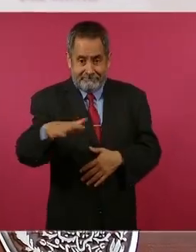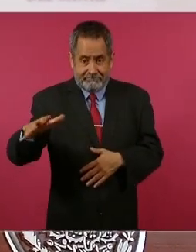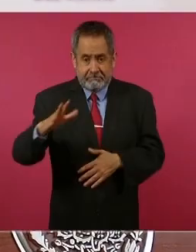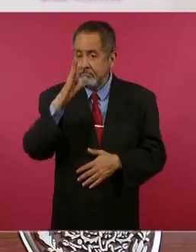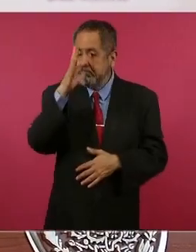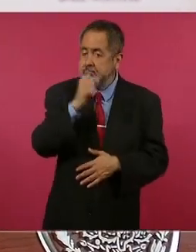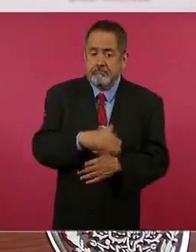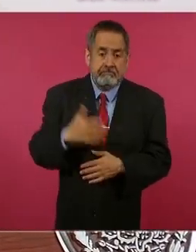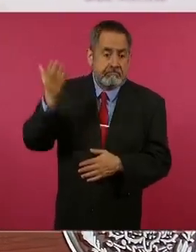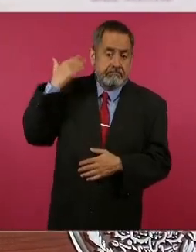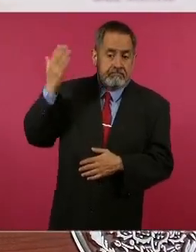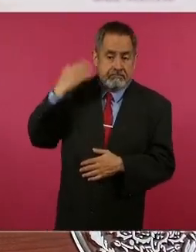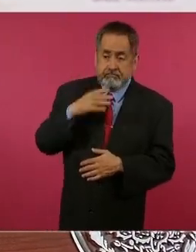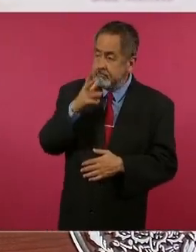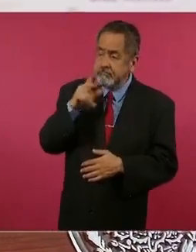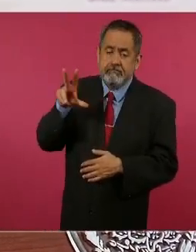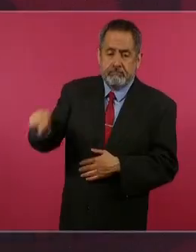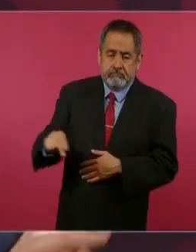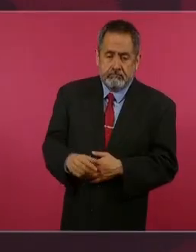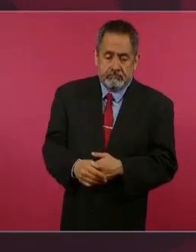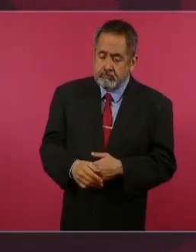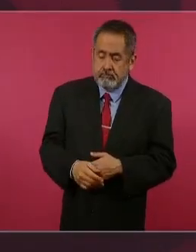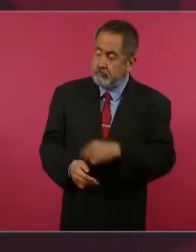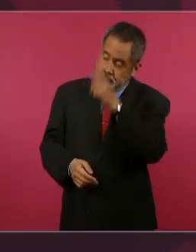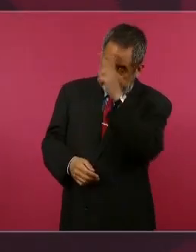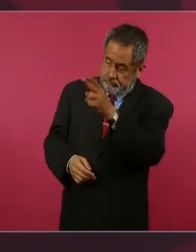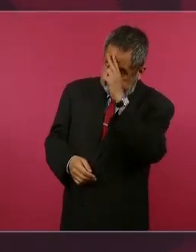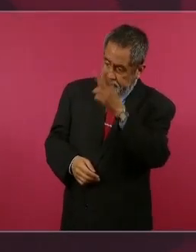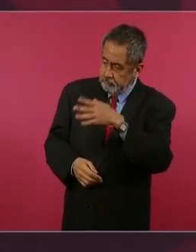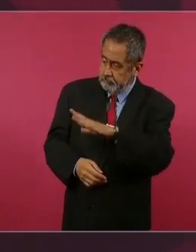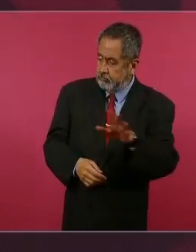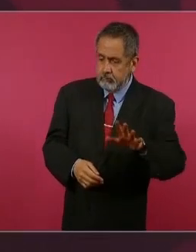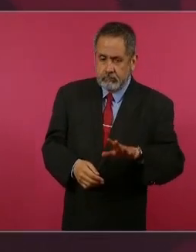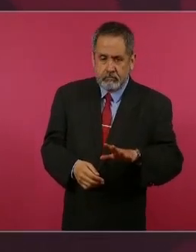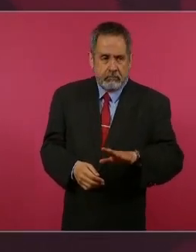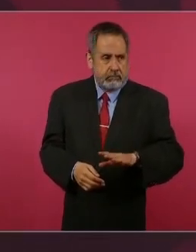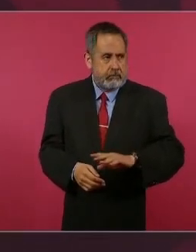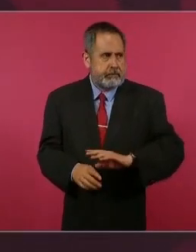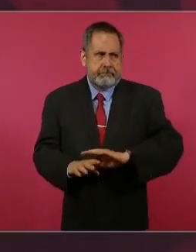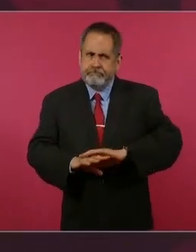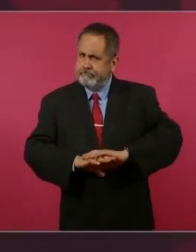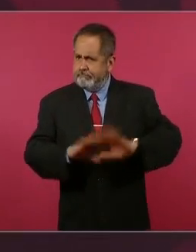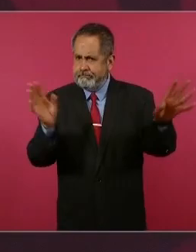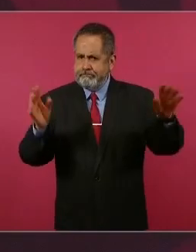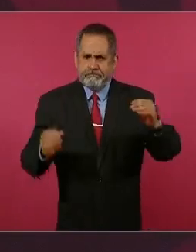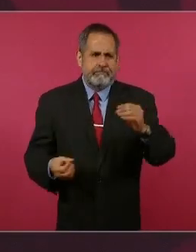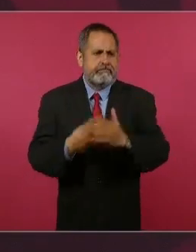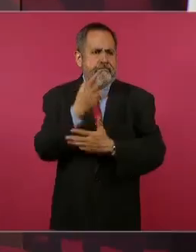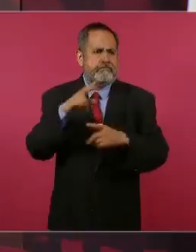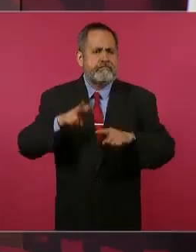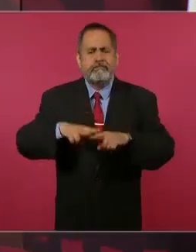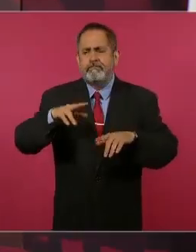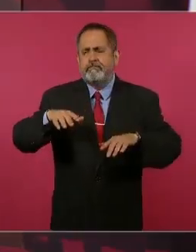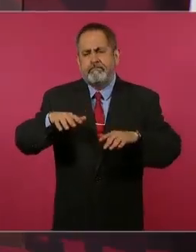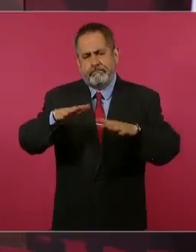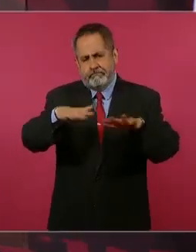disfrutar de las playas. Ahora con el Parque del Jaguar es público,